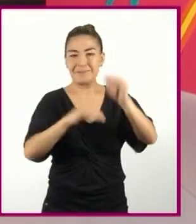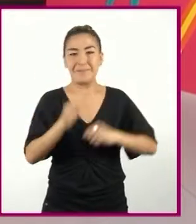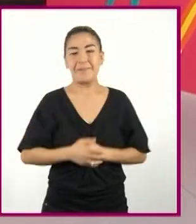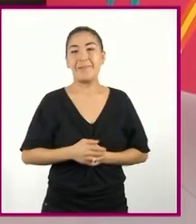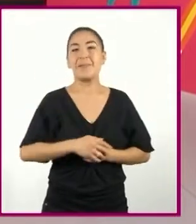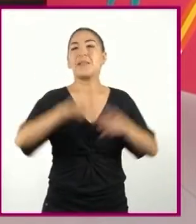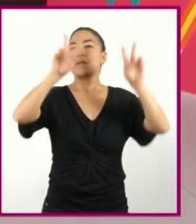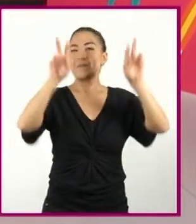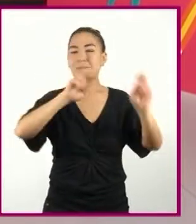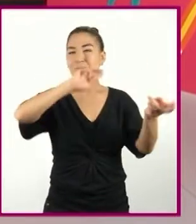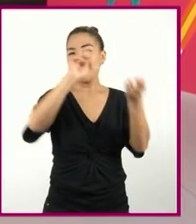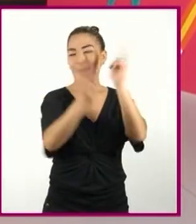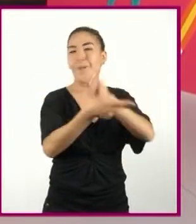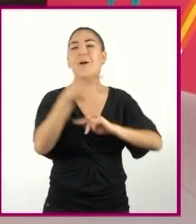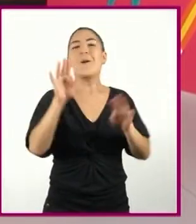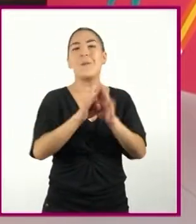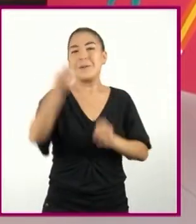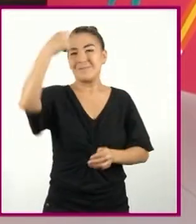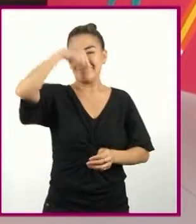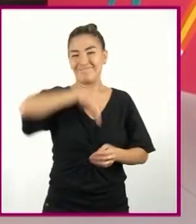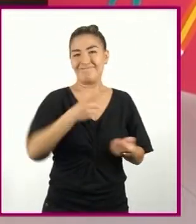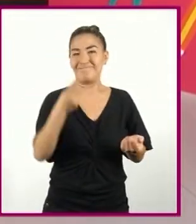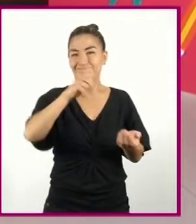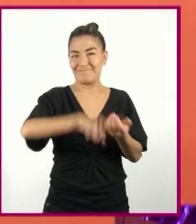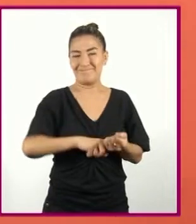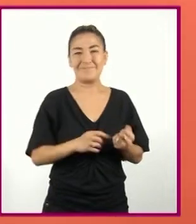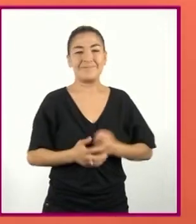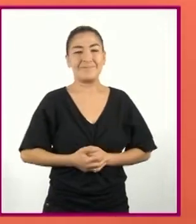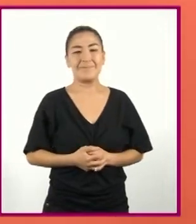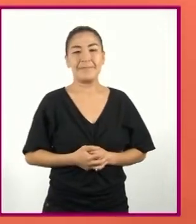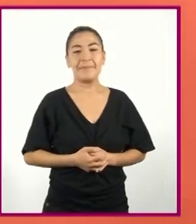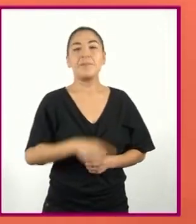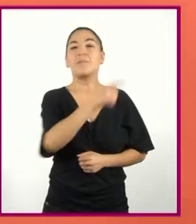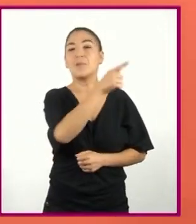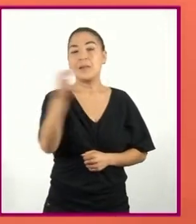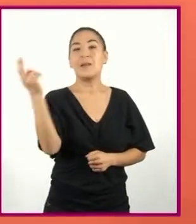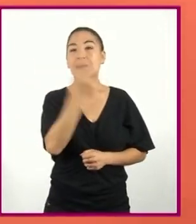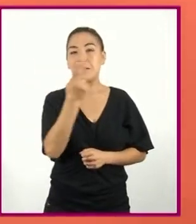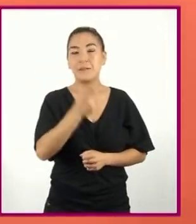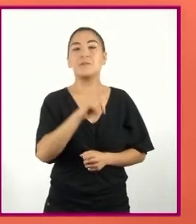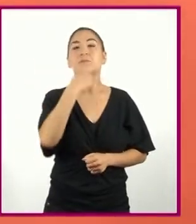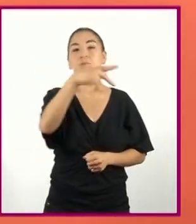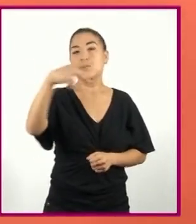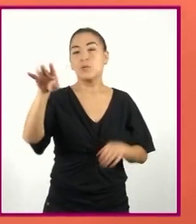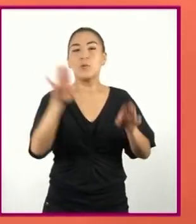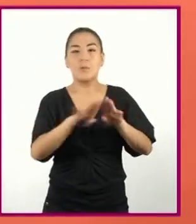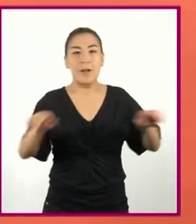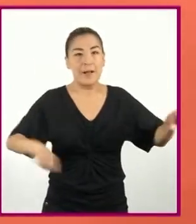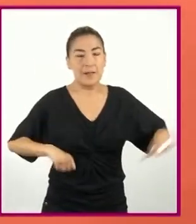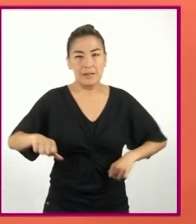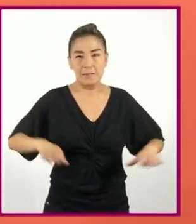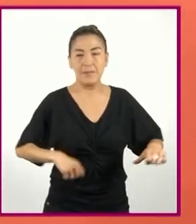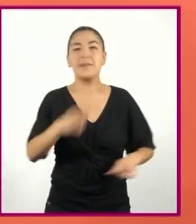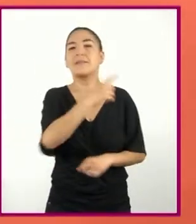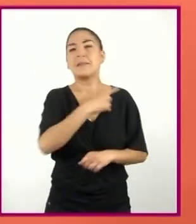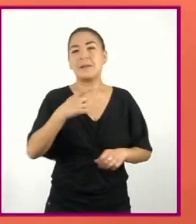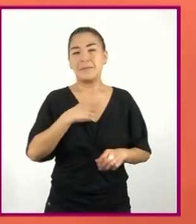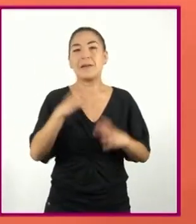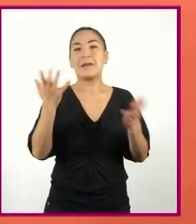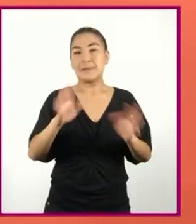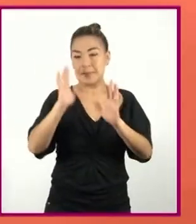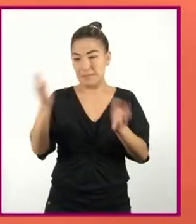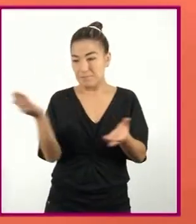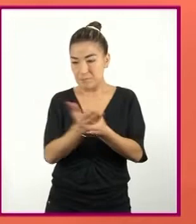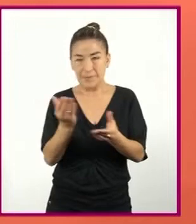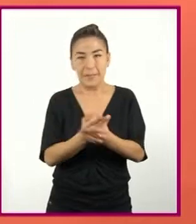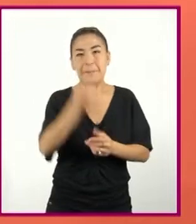Universo Interno. Es necesario que sus trabajos los tengan disponibles para la realización